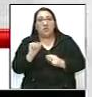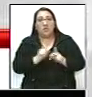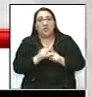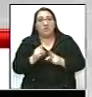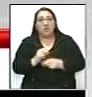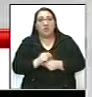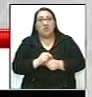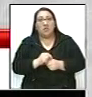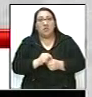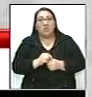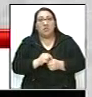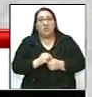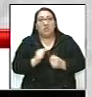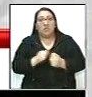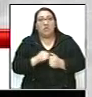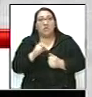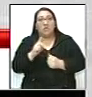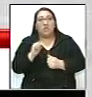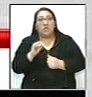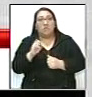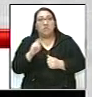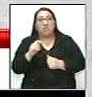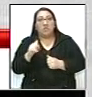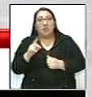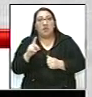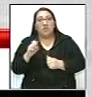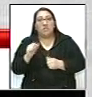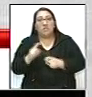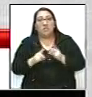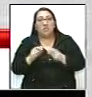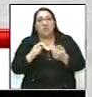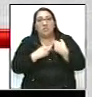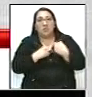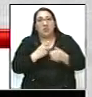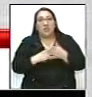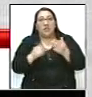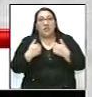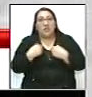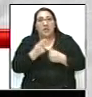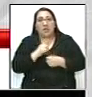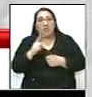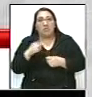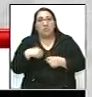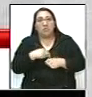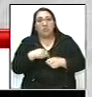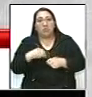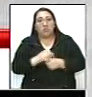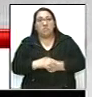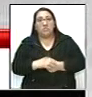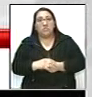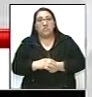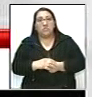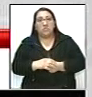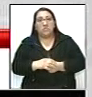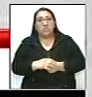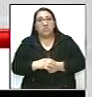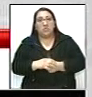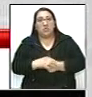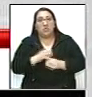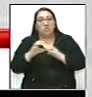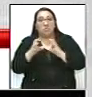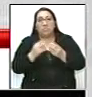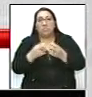a diputados y por supuesto la representación que va a tener cada uno de los lugares. Se discutió mucho,